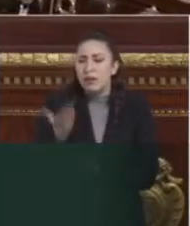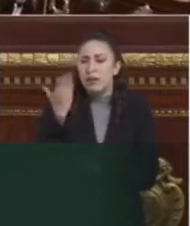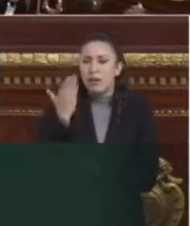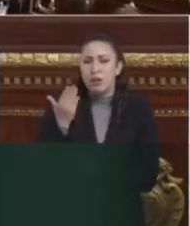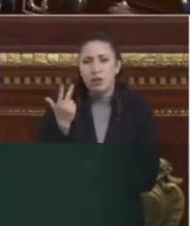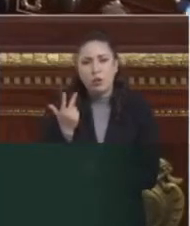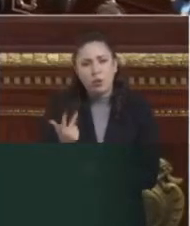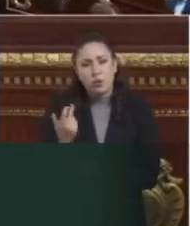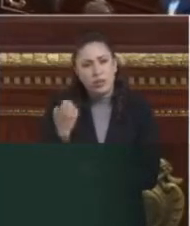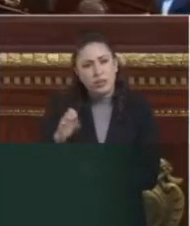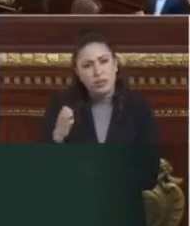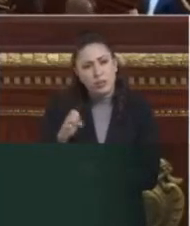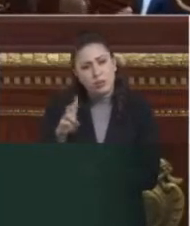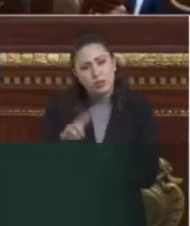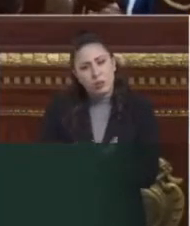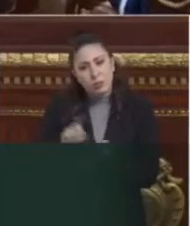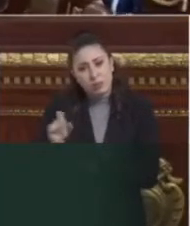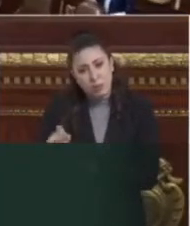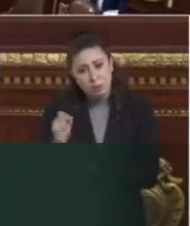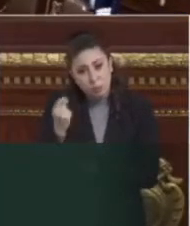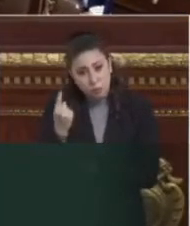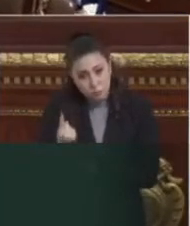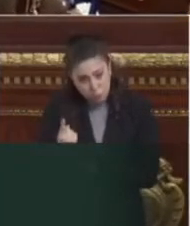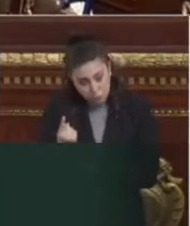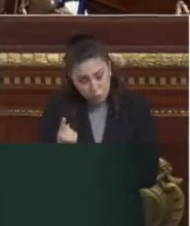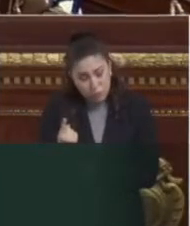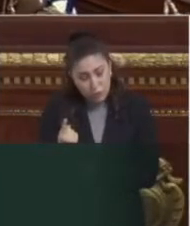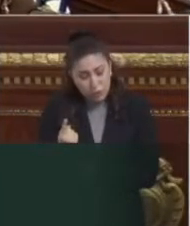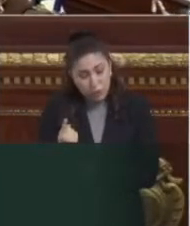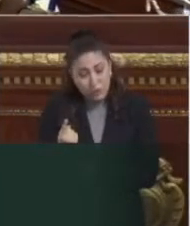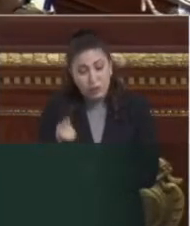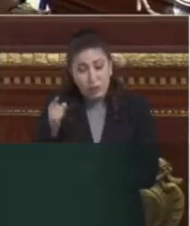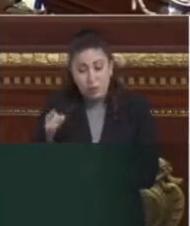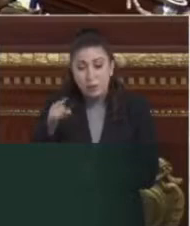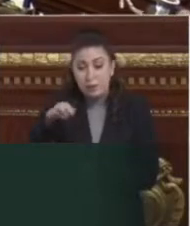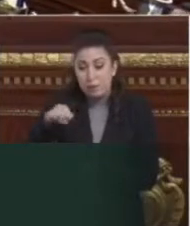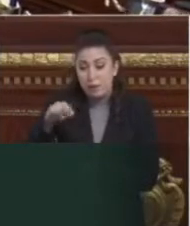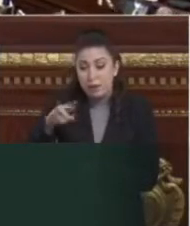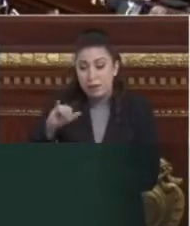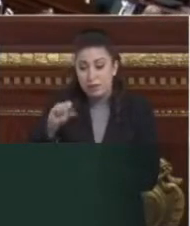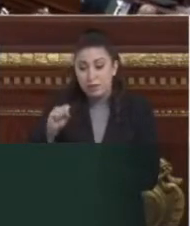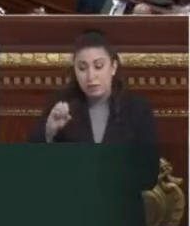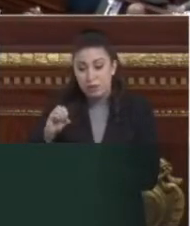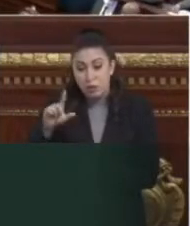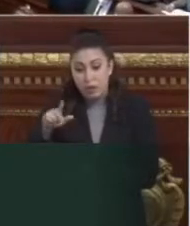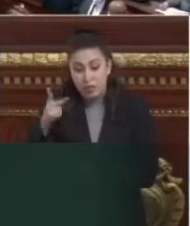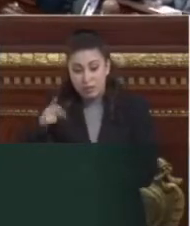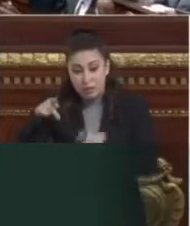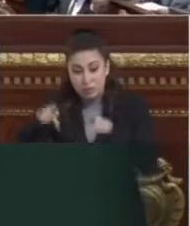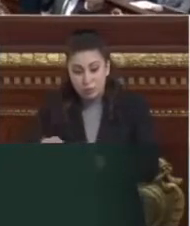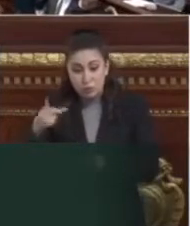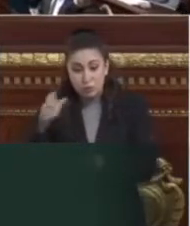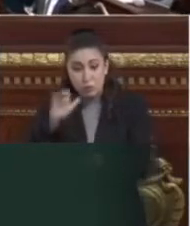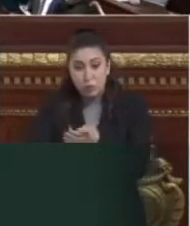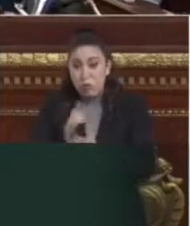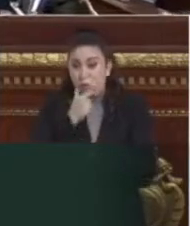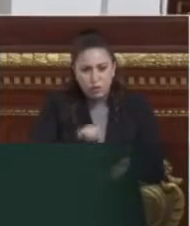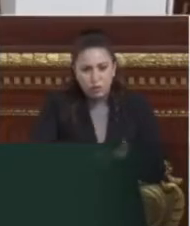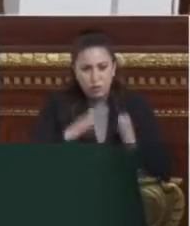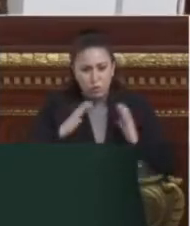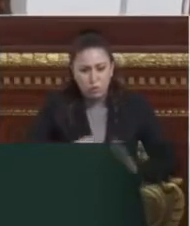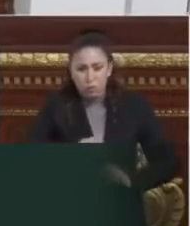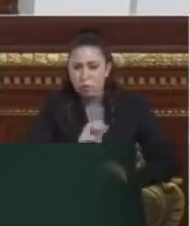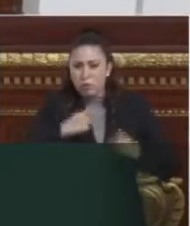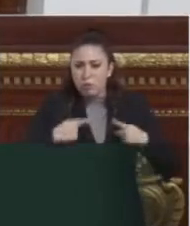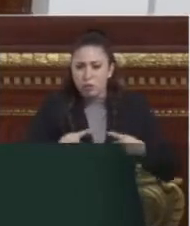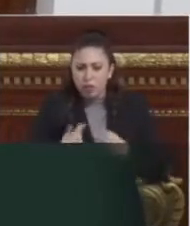Panteón Civil San Nicolás Tolentino. También se exhortó a las y los titulares de las 16 alcaldías para que remitan un informe al Congreso sobre